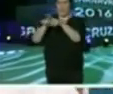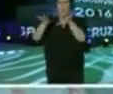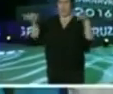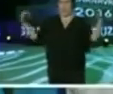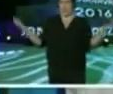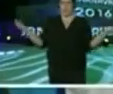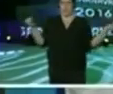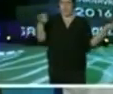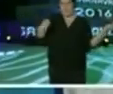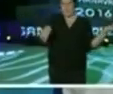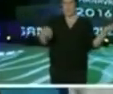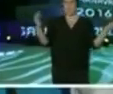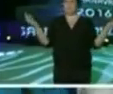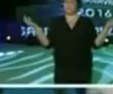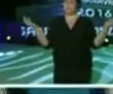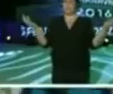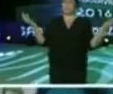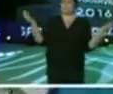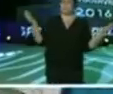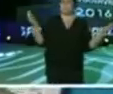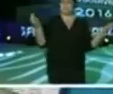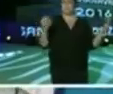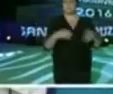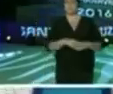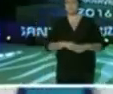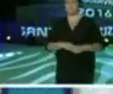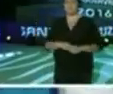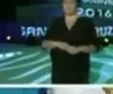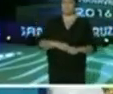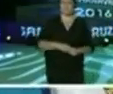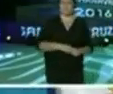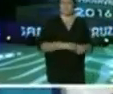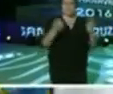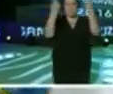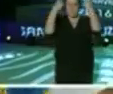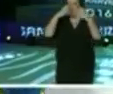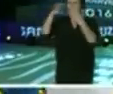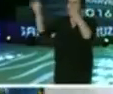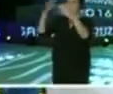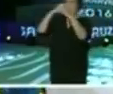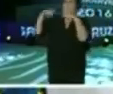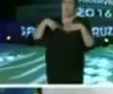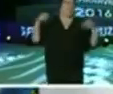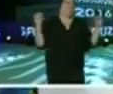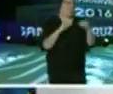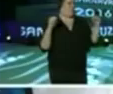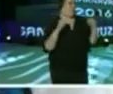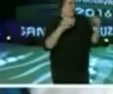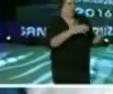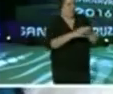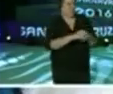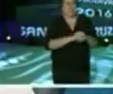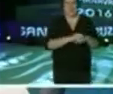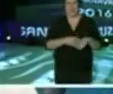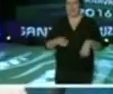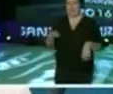No se tira, no se tira los botes. Fuerte pelete, compadre. Dejando a la